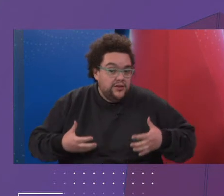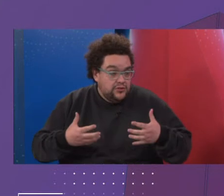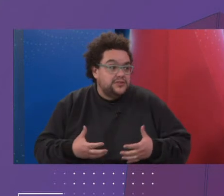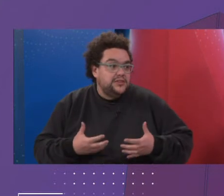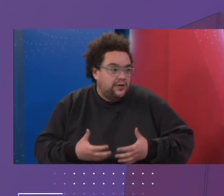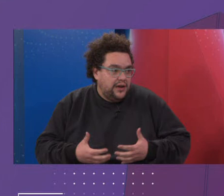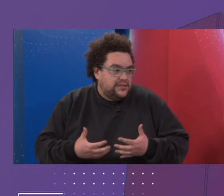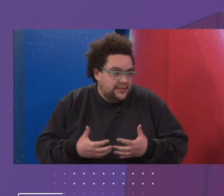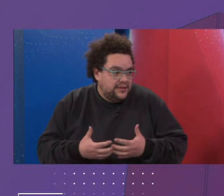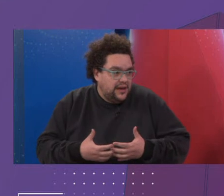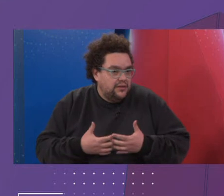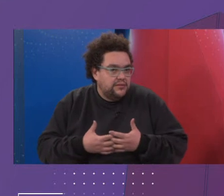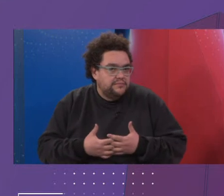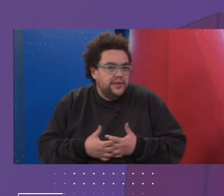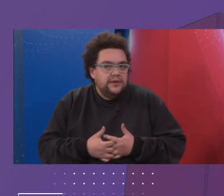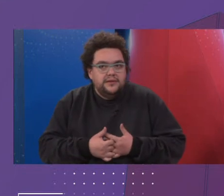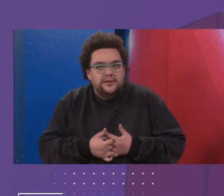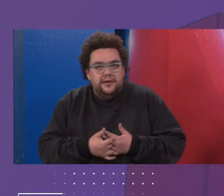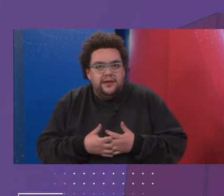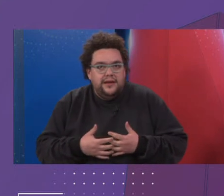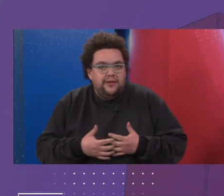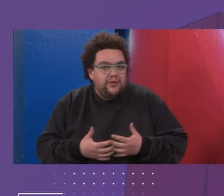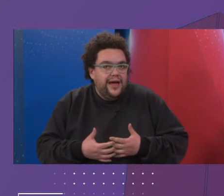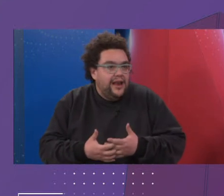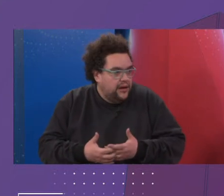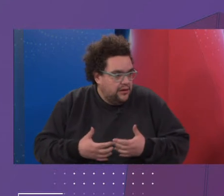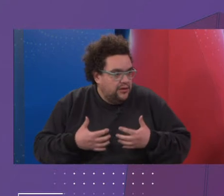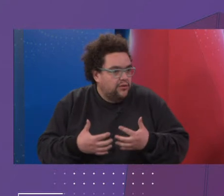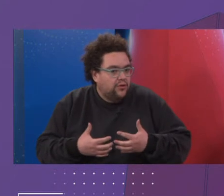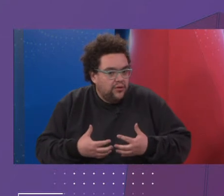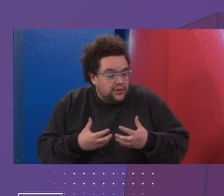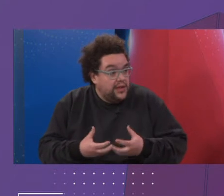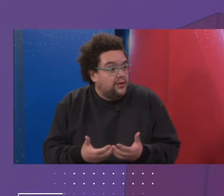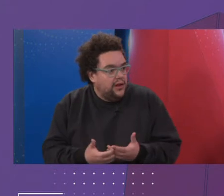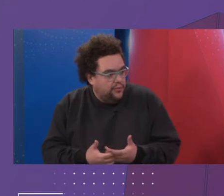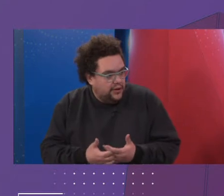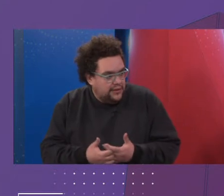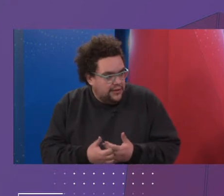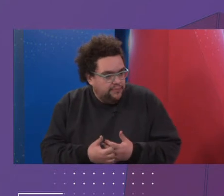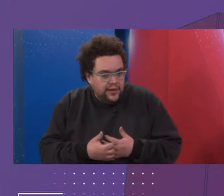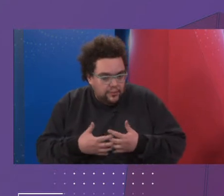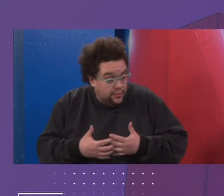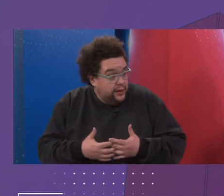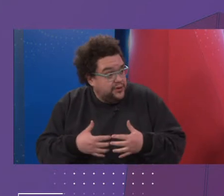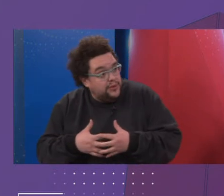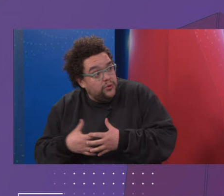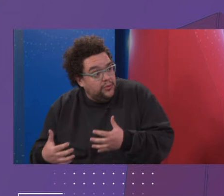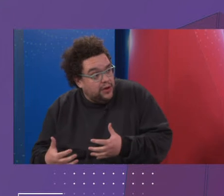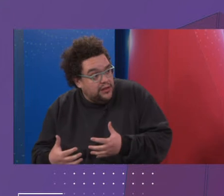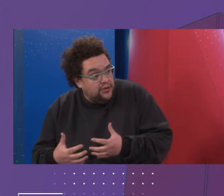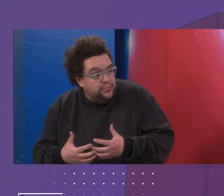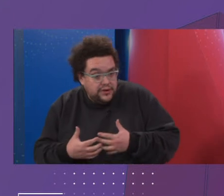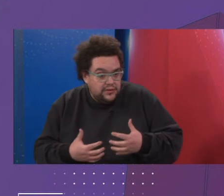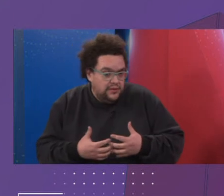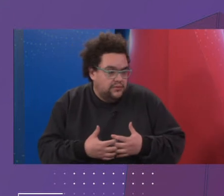donde se juega lo esencial lo lo real lo cotidiano de la democracia preocupéis pueden ser muy